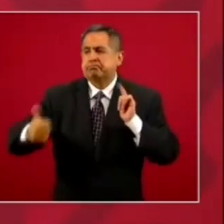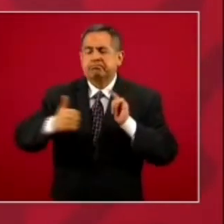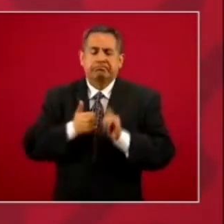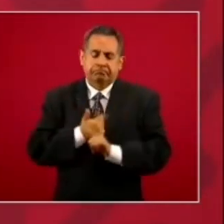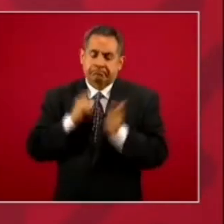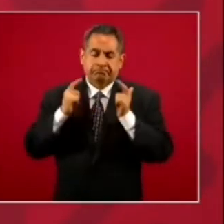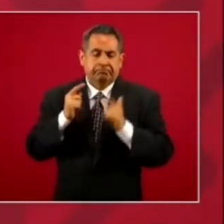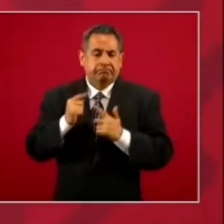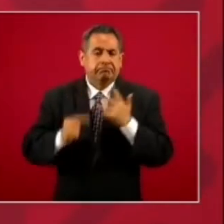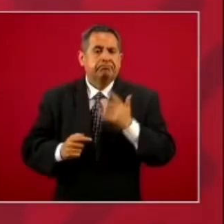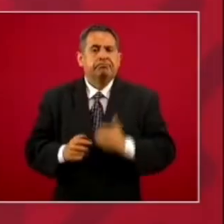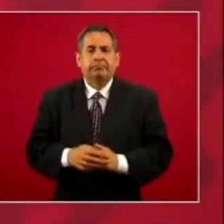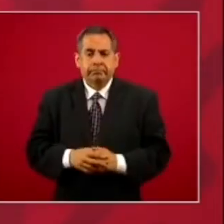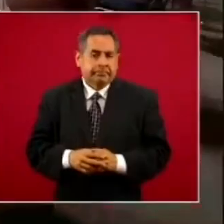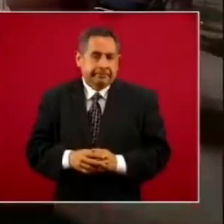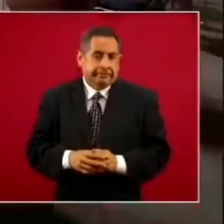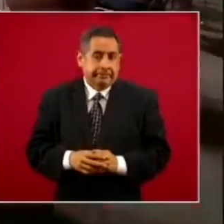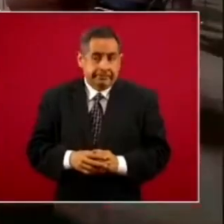O sea,